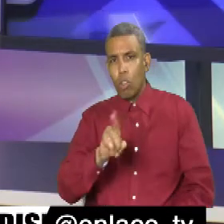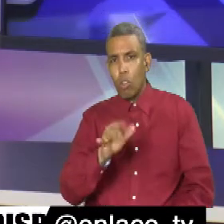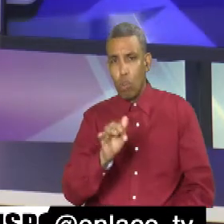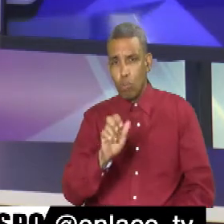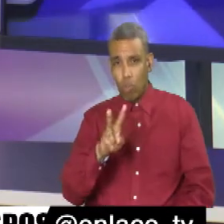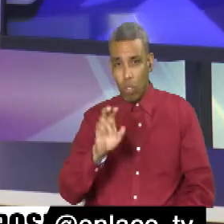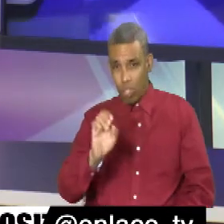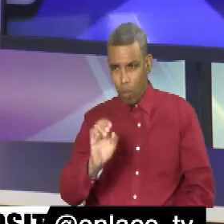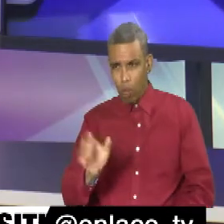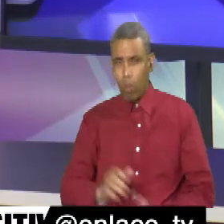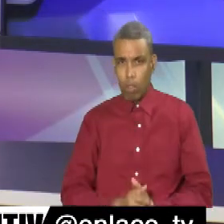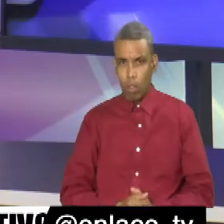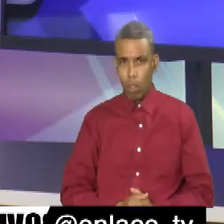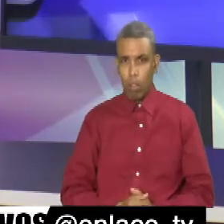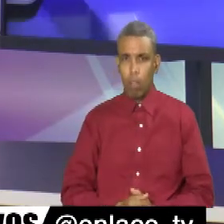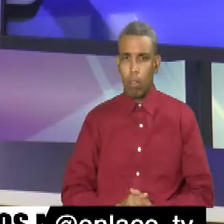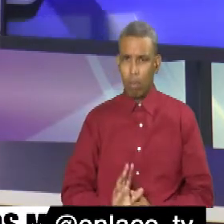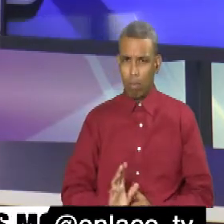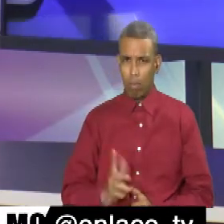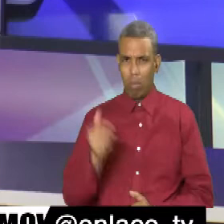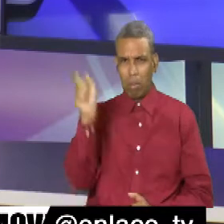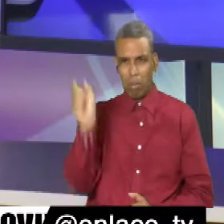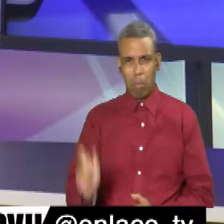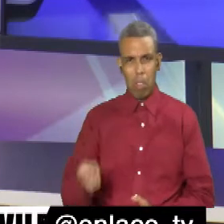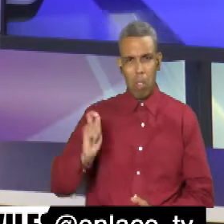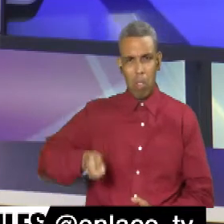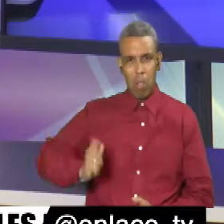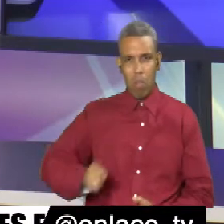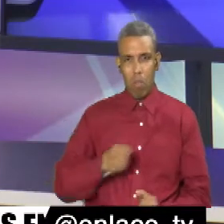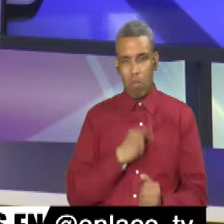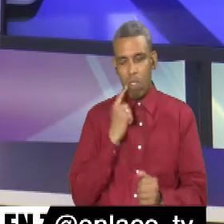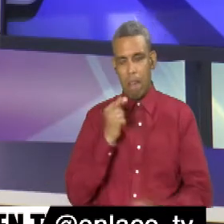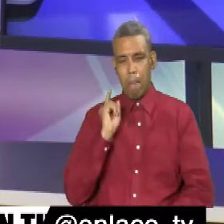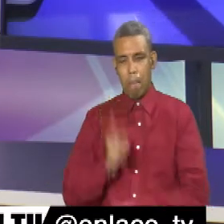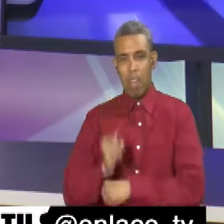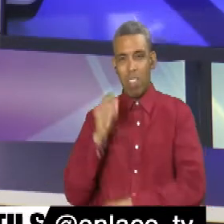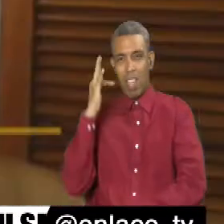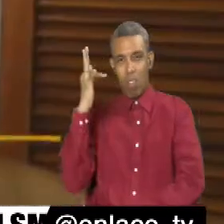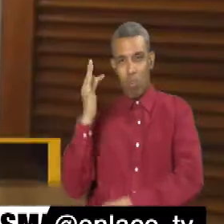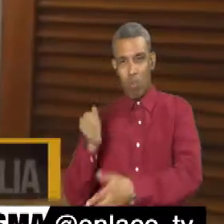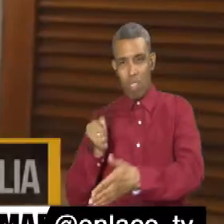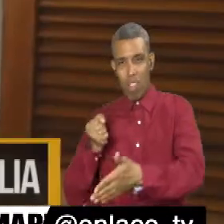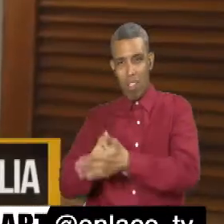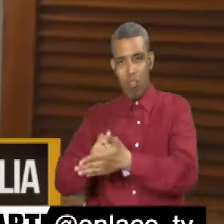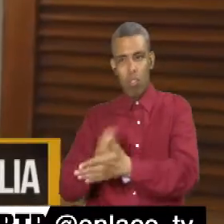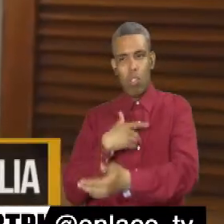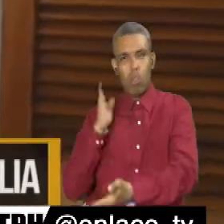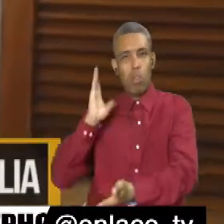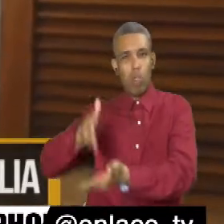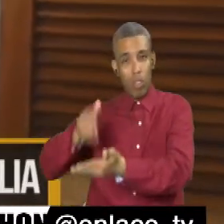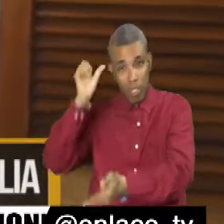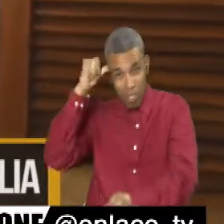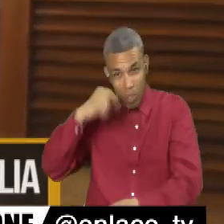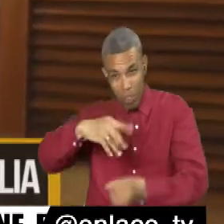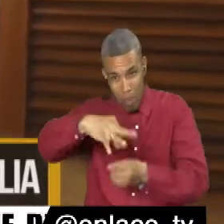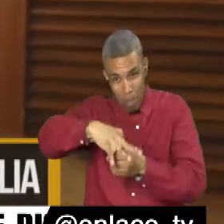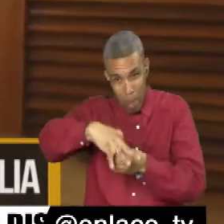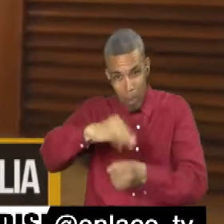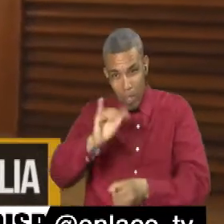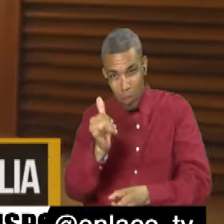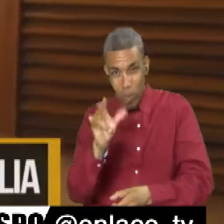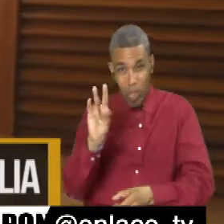a juez de familia por parte del juez segundo penal del circuito. Bueno, la información que tenemos